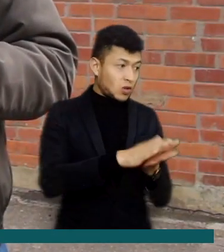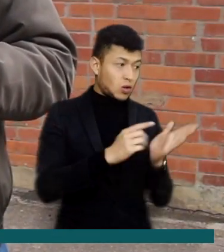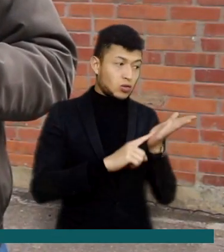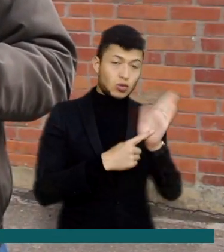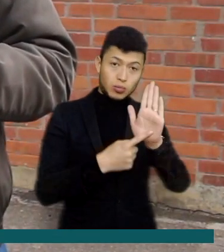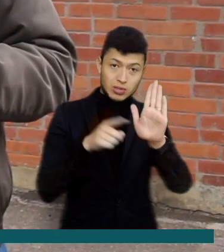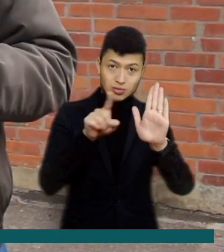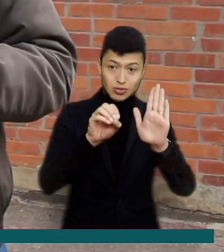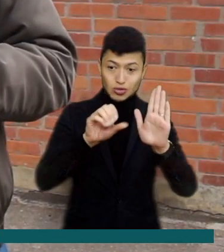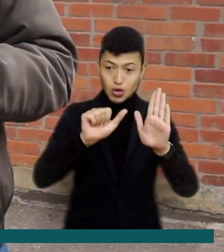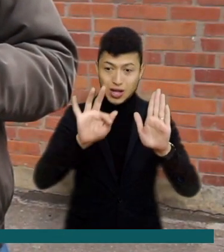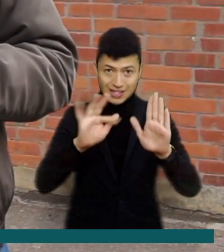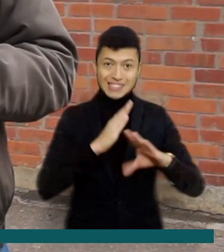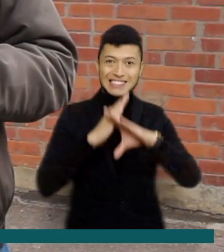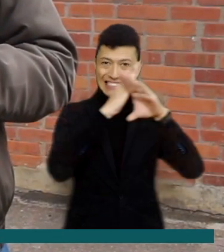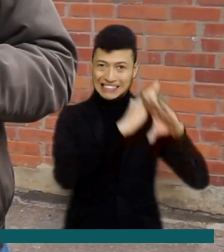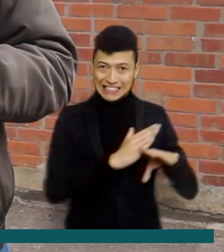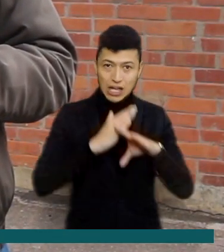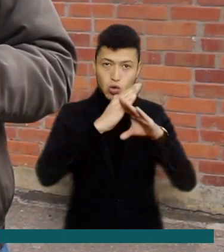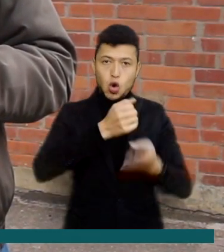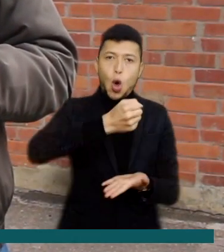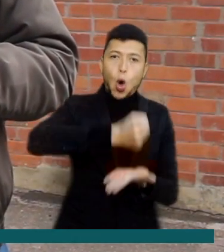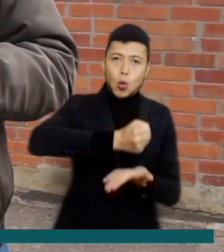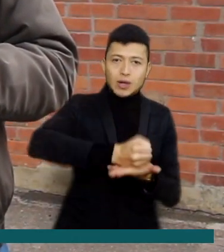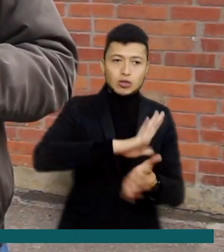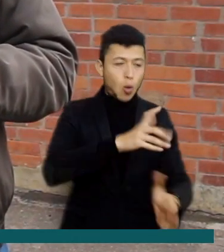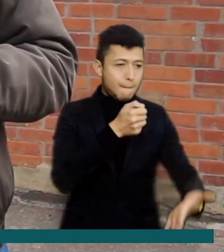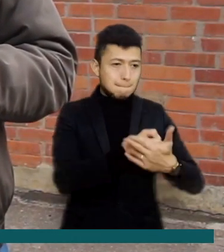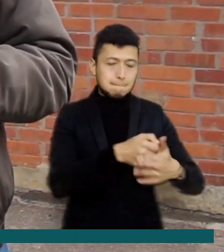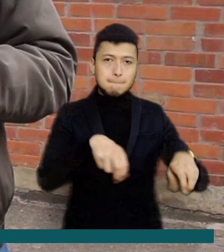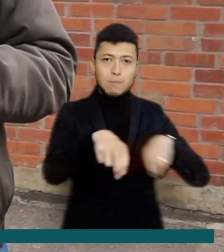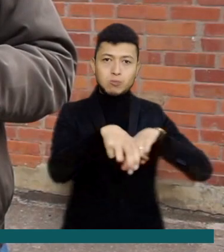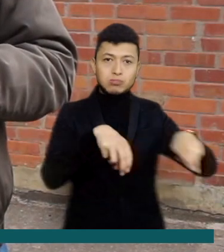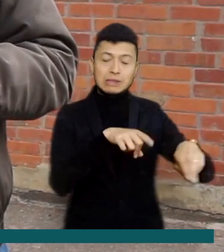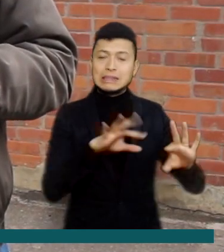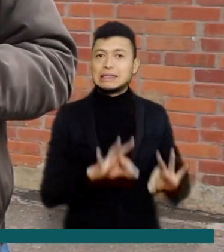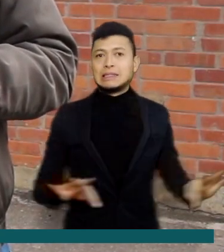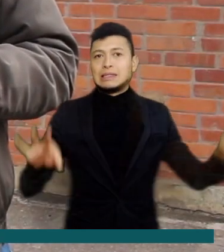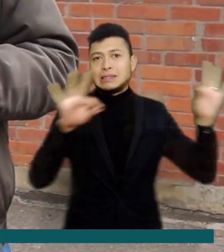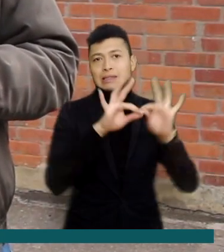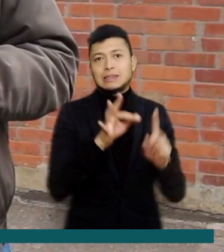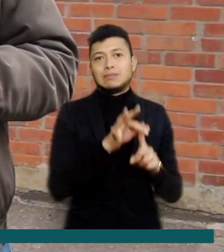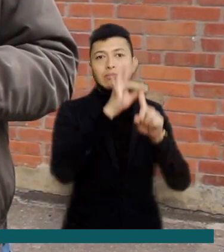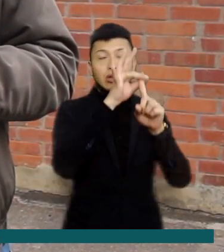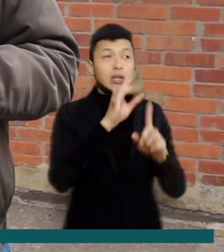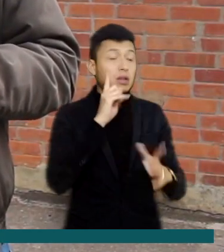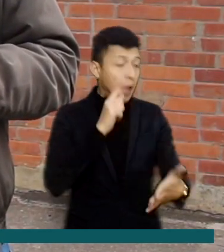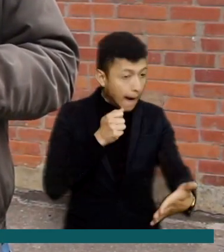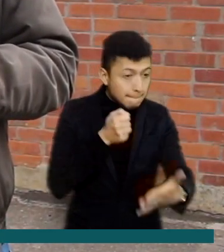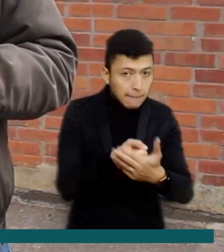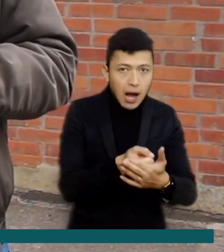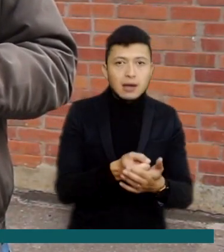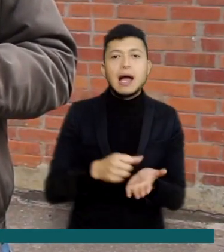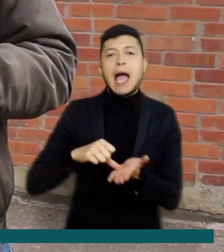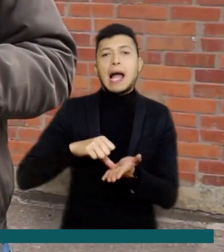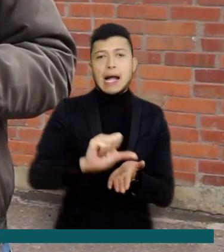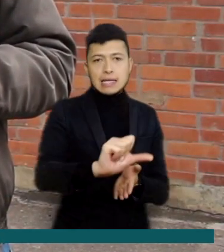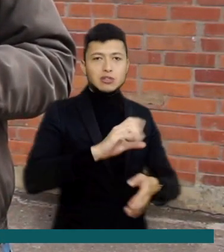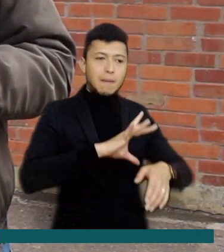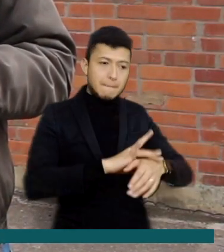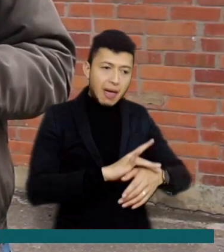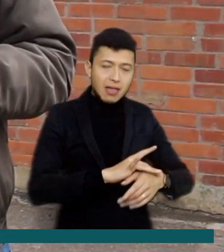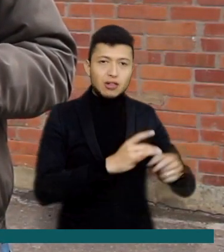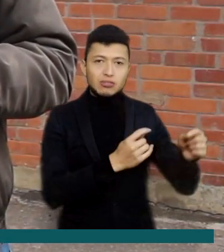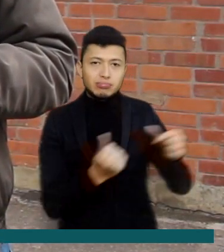es el más importante de todos, el seguro obligatorio de accidentes de tránsito. Es el que cubre la mayoría de los